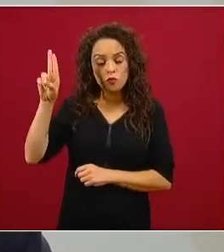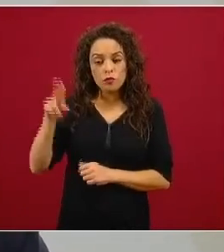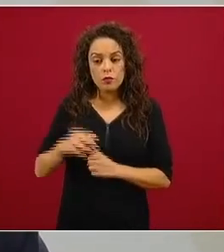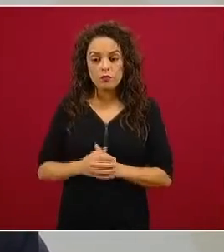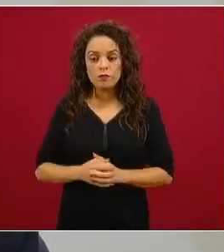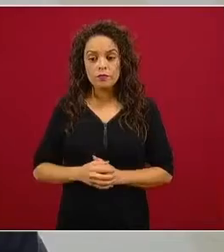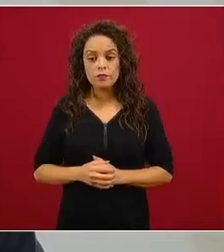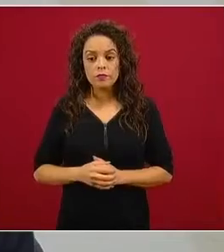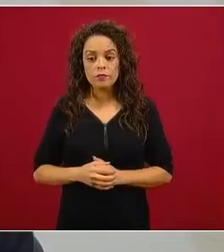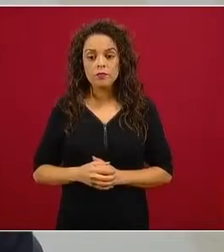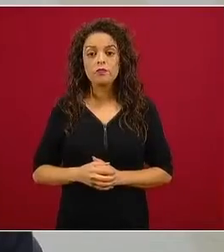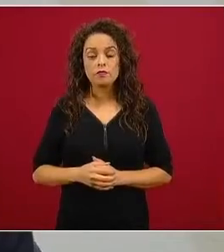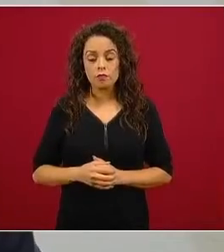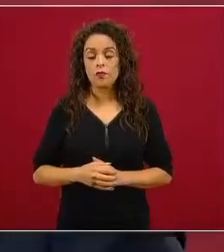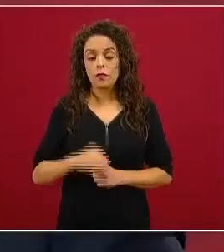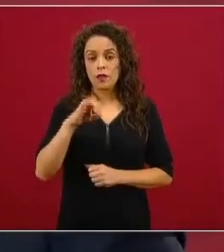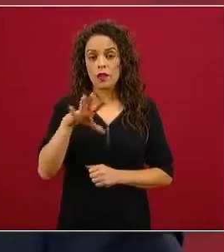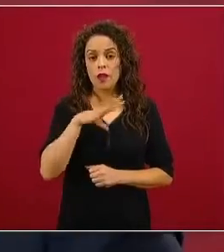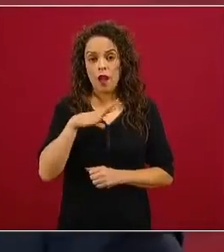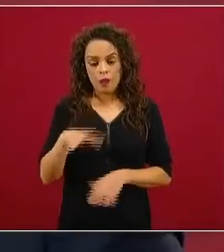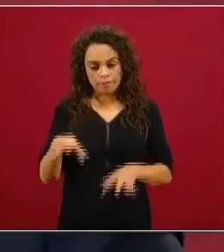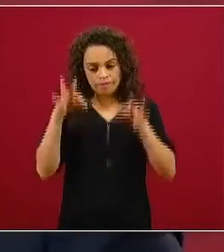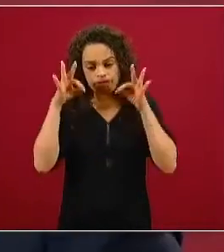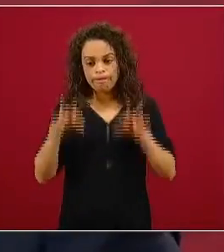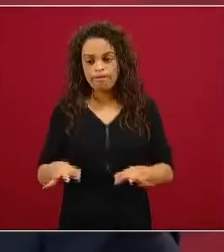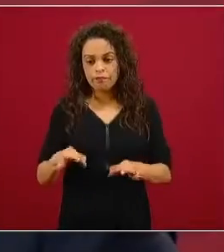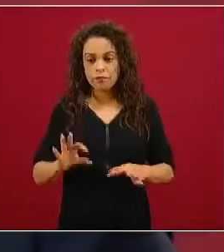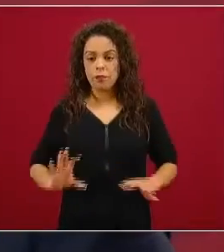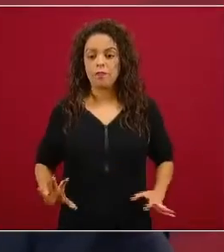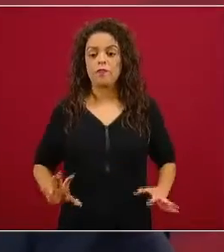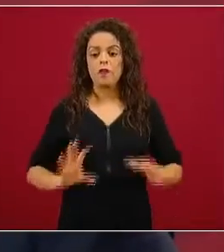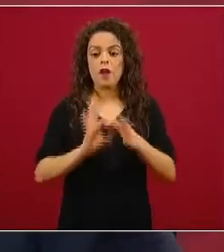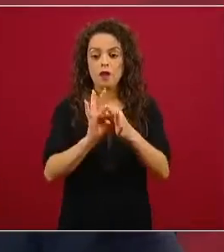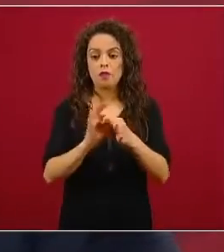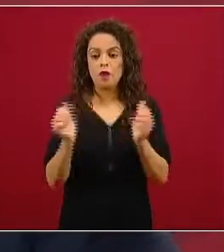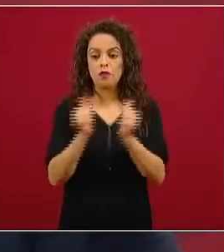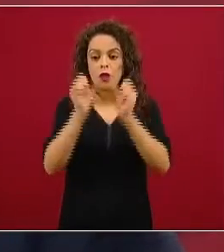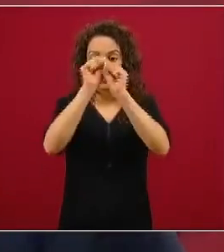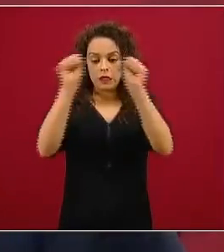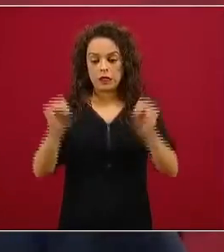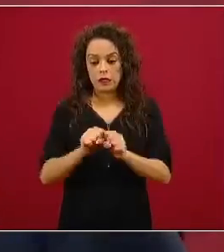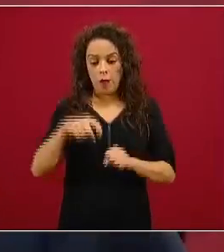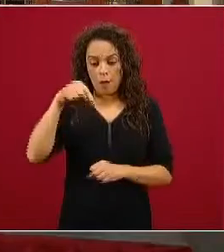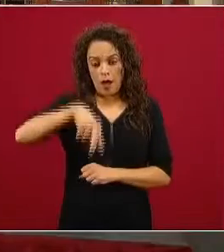en la conferencia de prensa tengo el placer de estar aquí junto